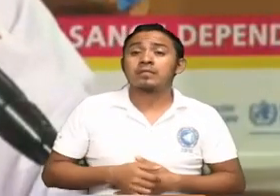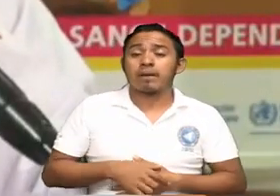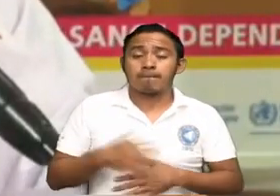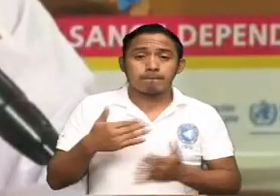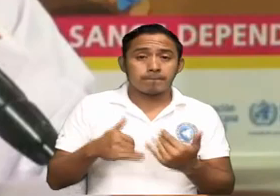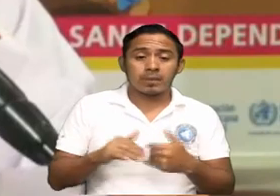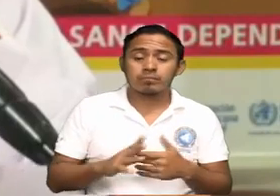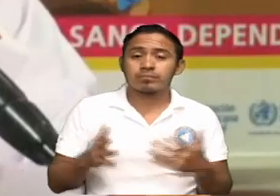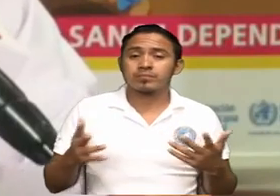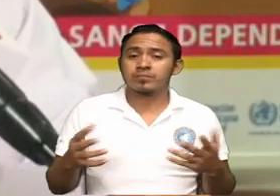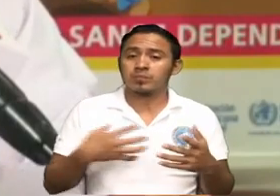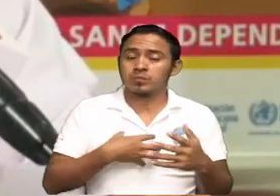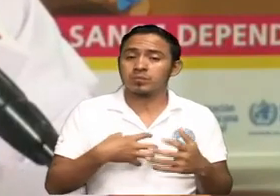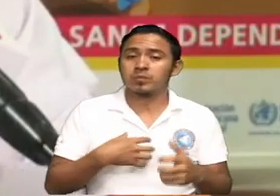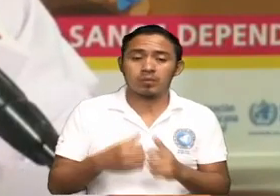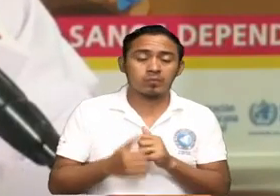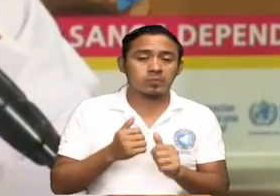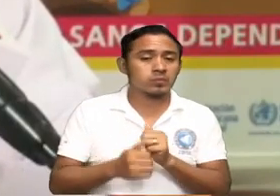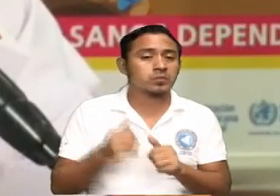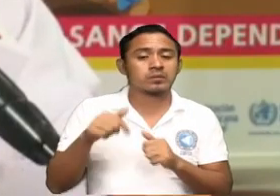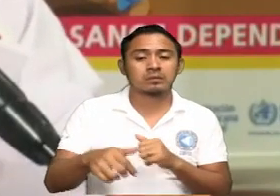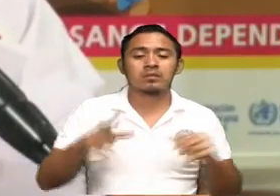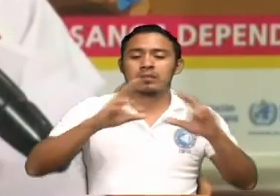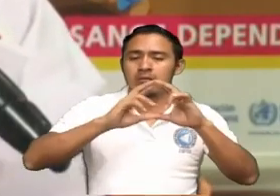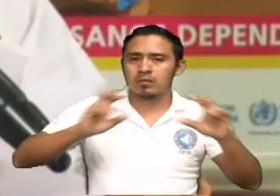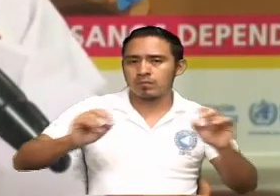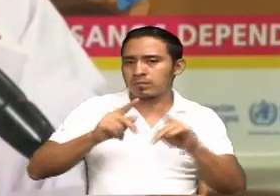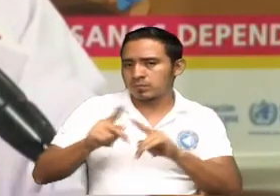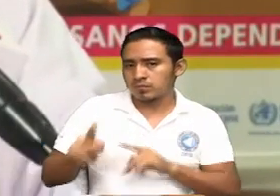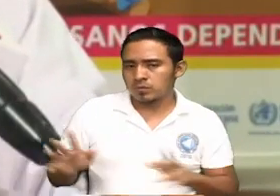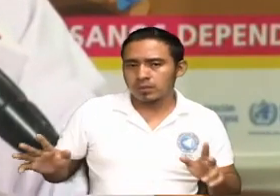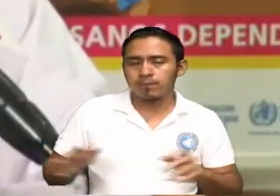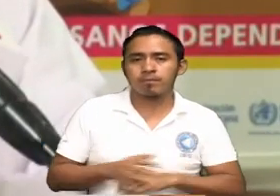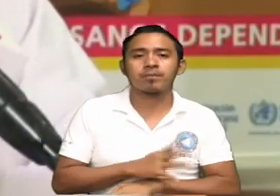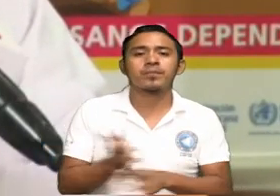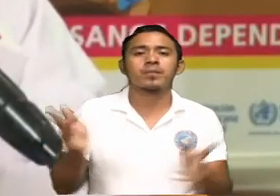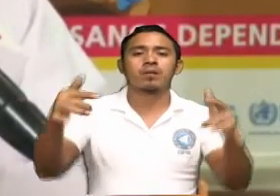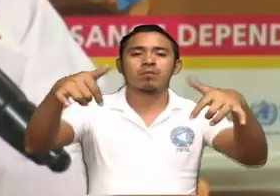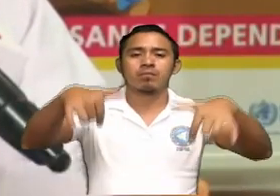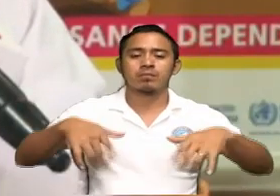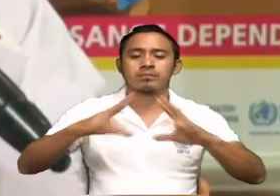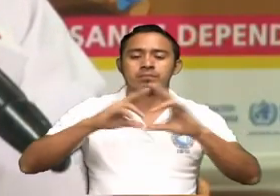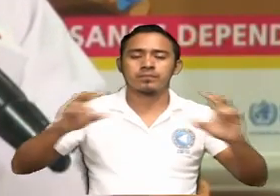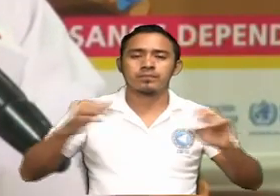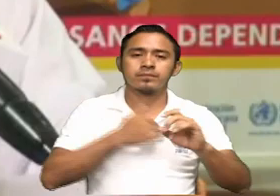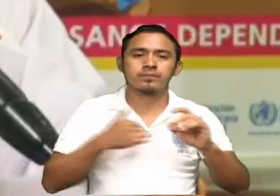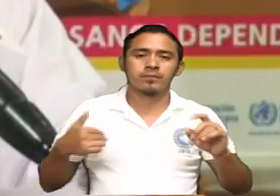mayor incremento y complicaciones de casos en nuestra población. Actualmente en nuestro país se